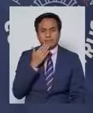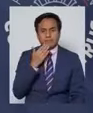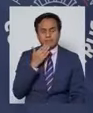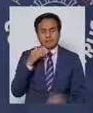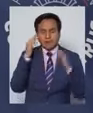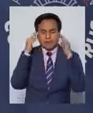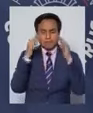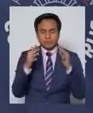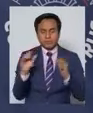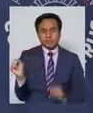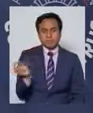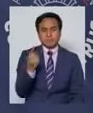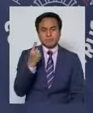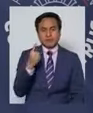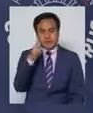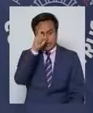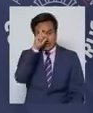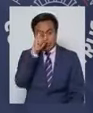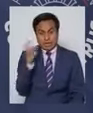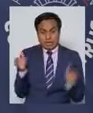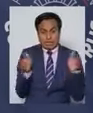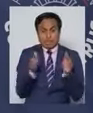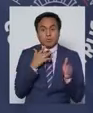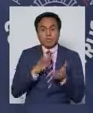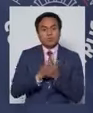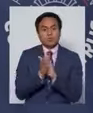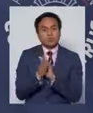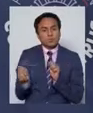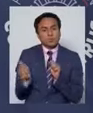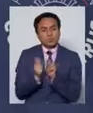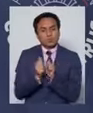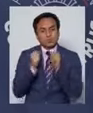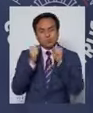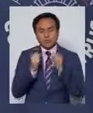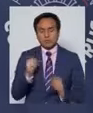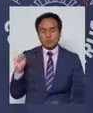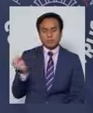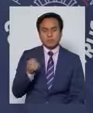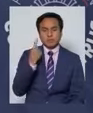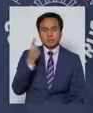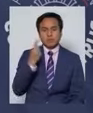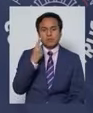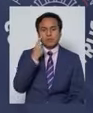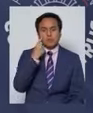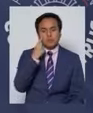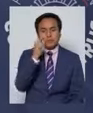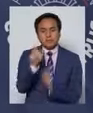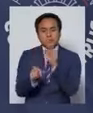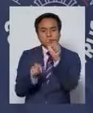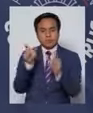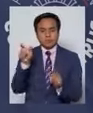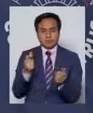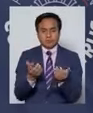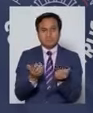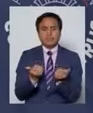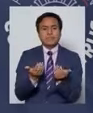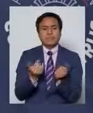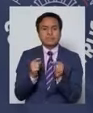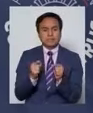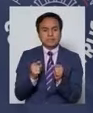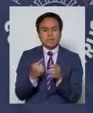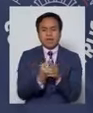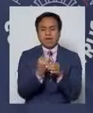en la atención primaria, porque todos juntos vamos a poder, primero que nada, conocer a aquellas personas que necesitan